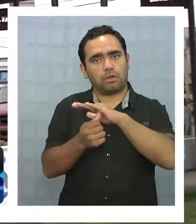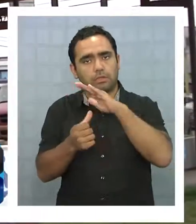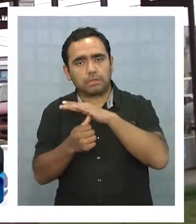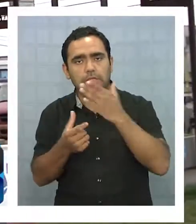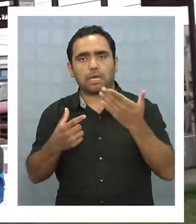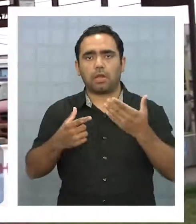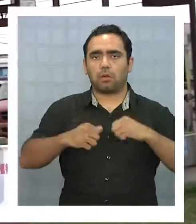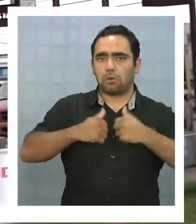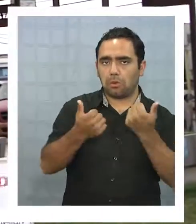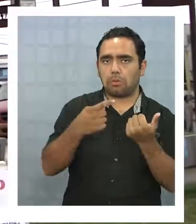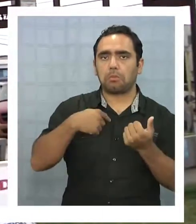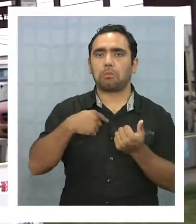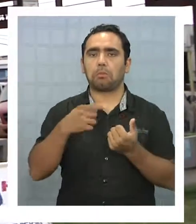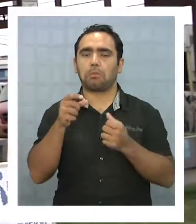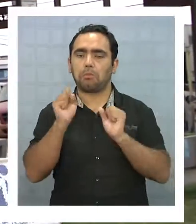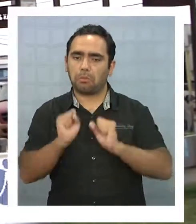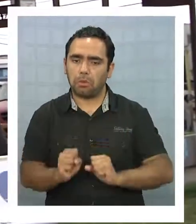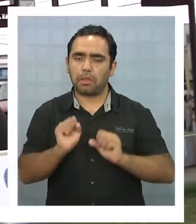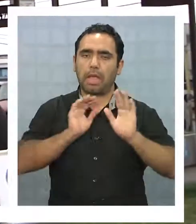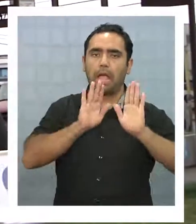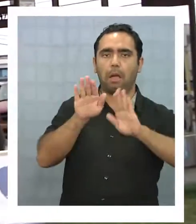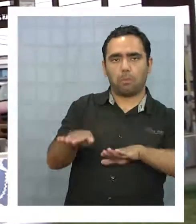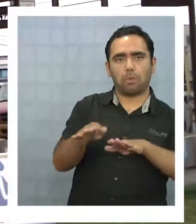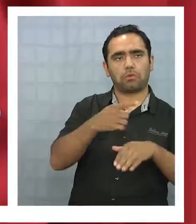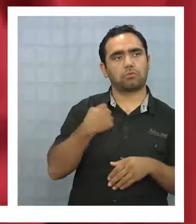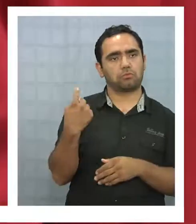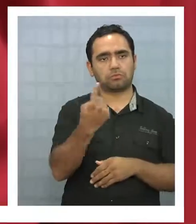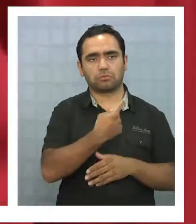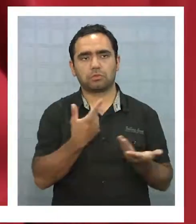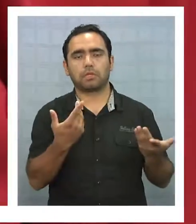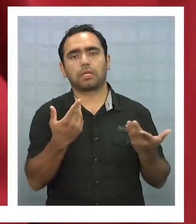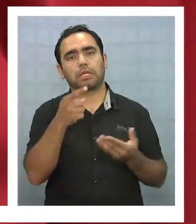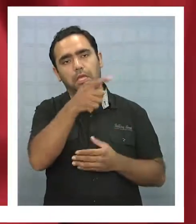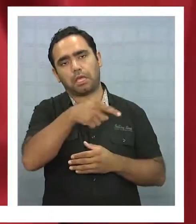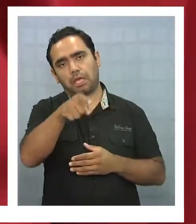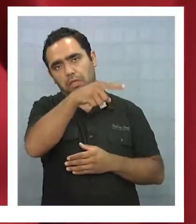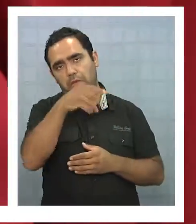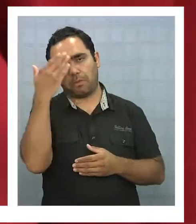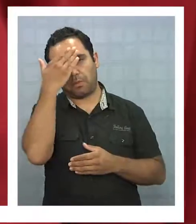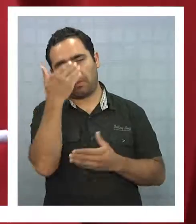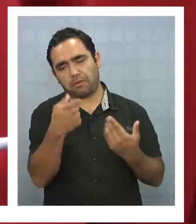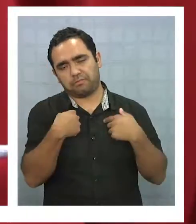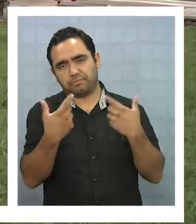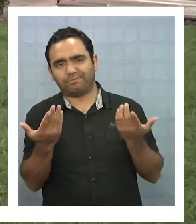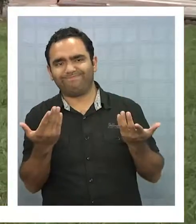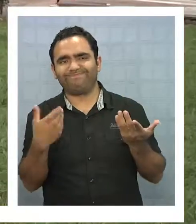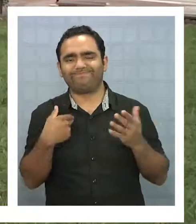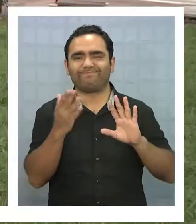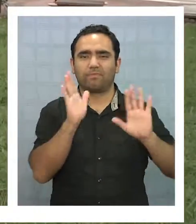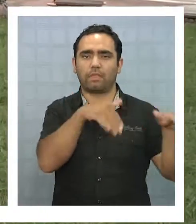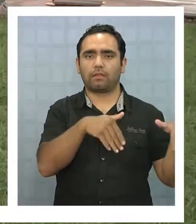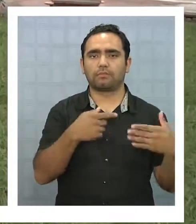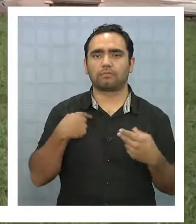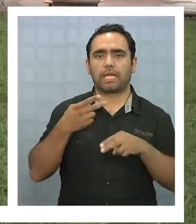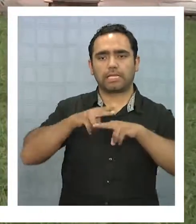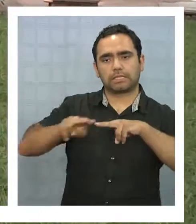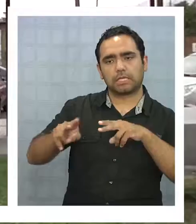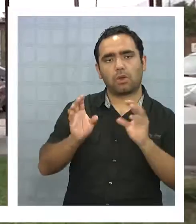ataduras políticas, hoy día tenga tanto apoyo ciudadano como lo tenemos nosotros y por eso están tan preocupados de lo que nosotros hacemos o dejamos de hacer.